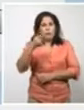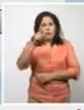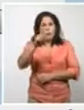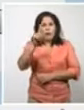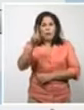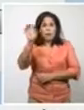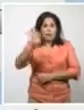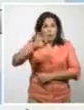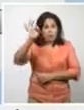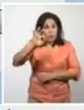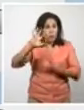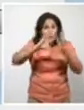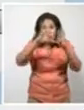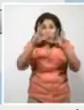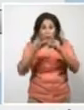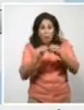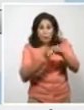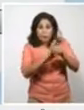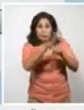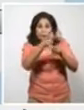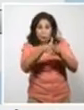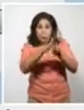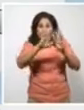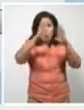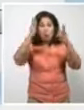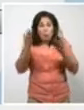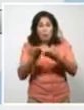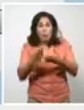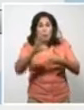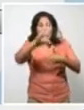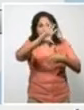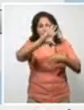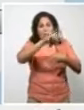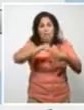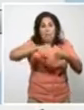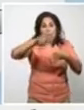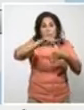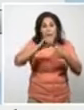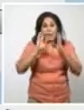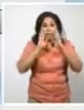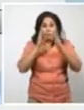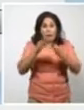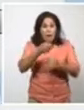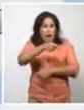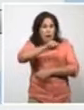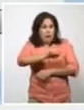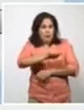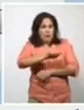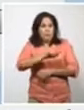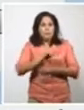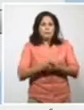44,11% del total de casos reportados en el mundo, al notificar en el día de ayer